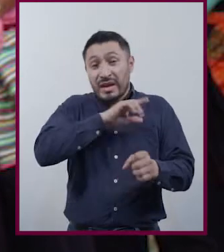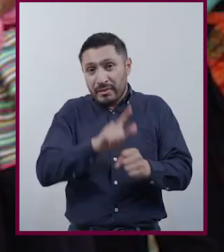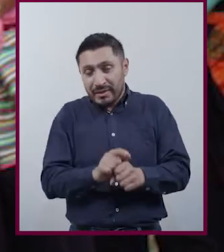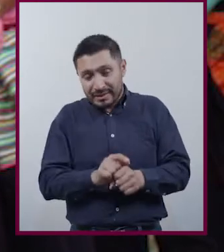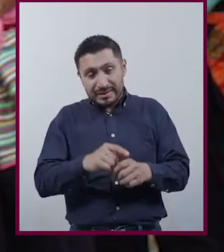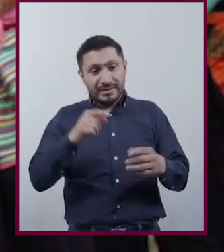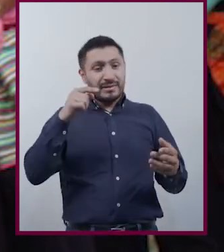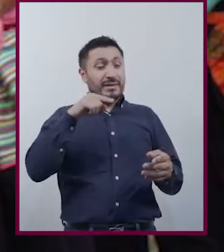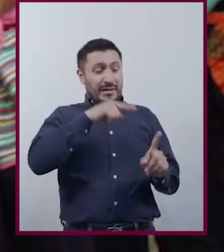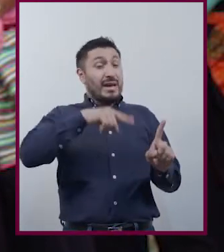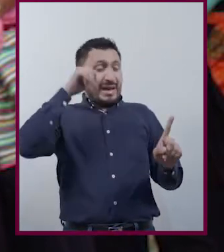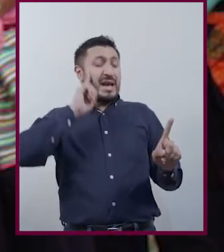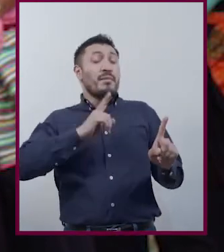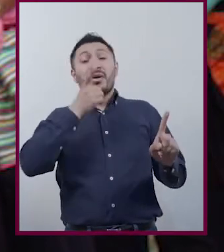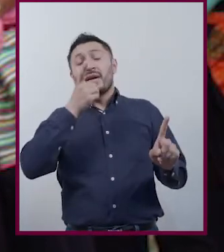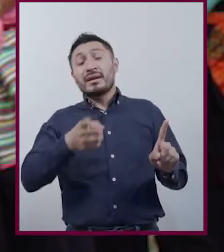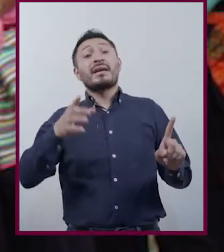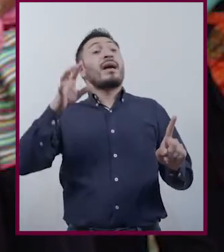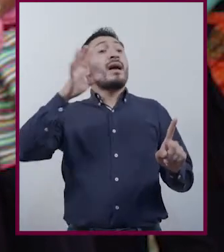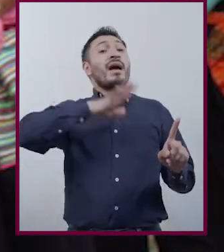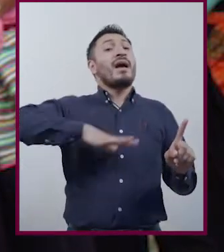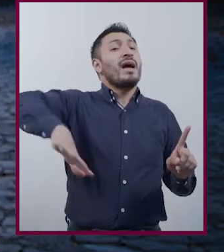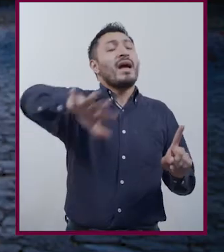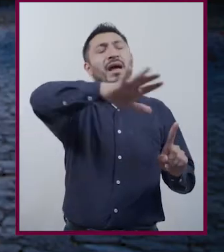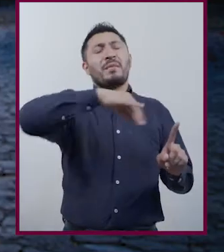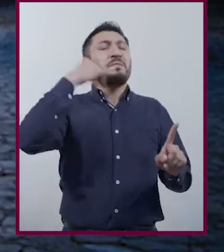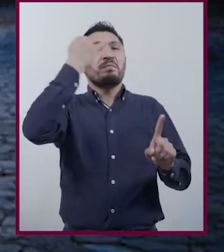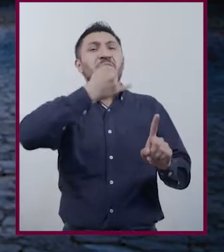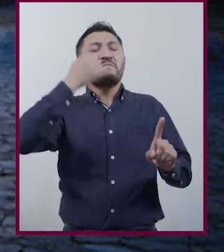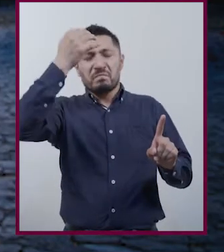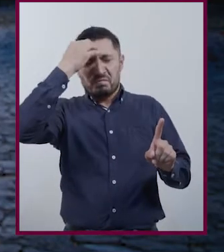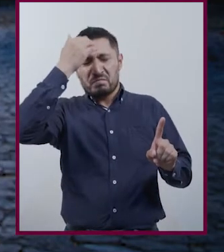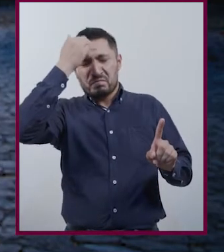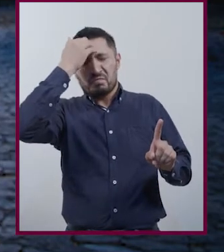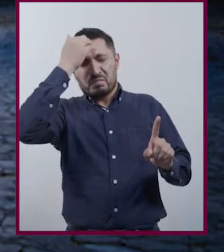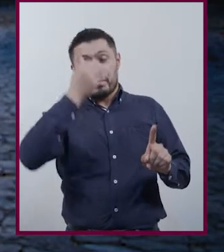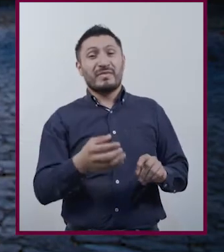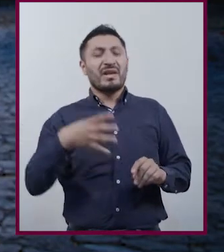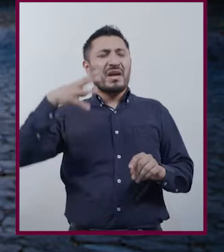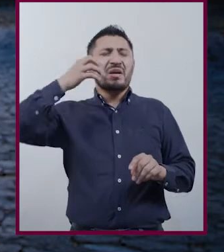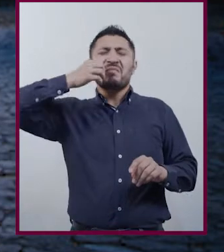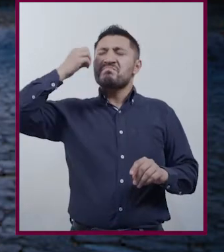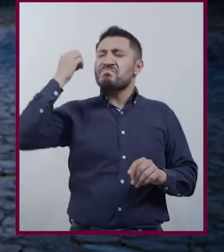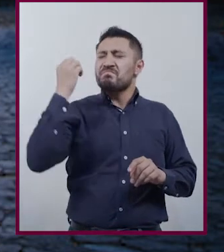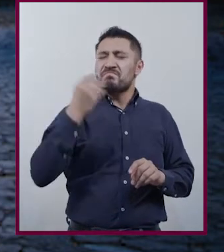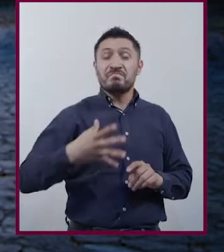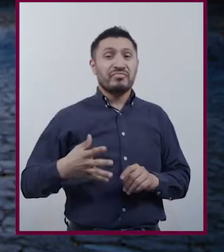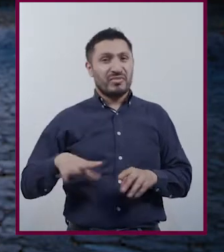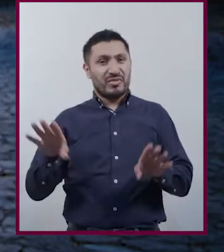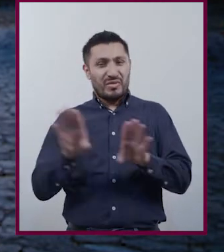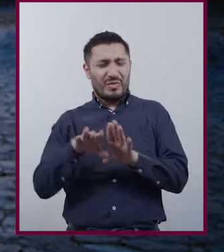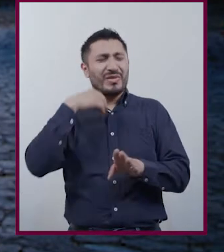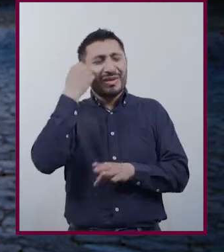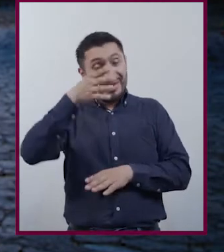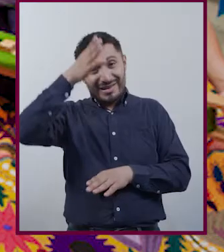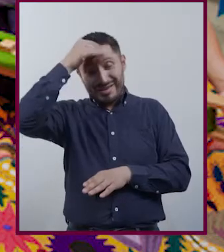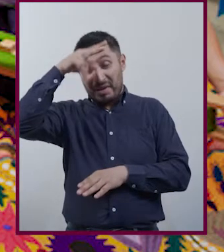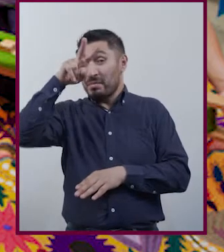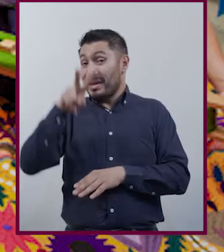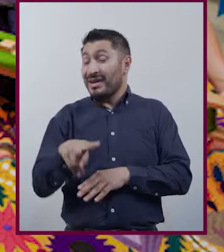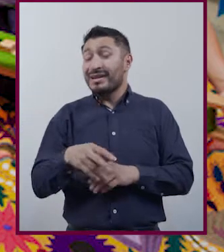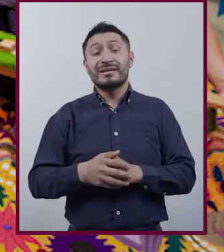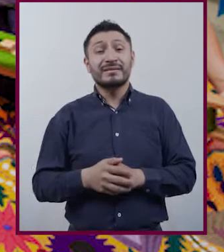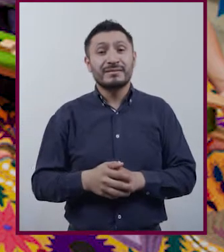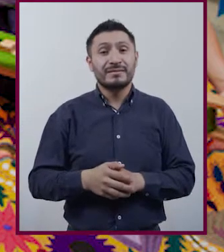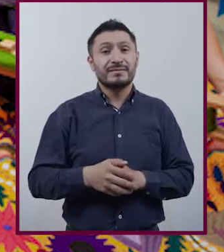Rosario Castellanos, se escucha por todo Comitán y es de una belleza extraordinaria. Dan ganas de aprender a hablarlo.